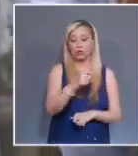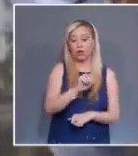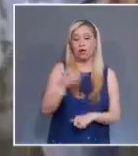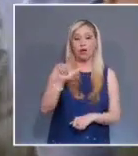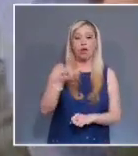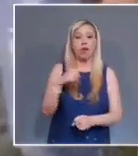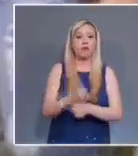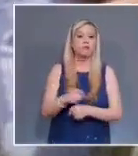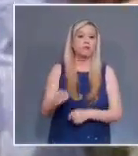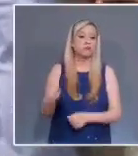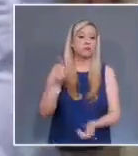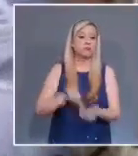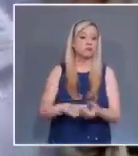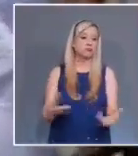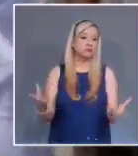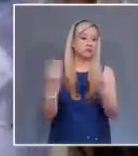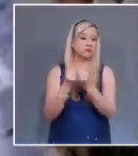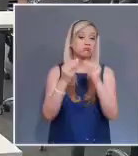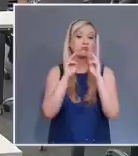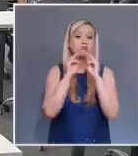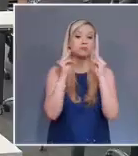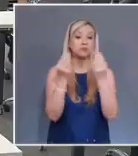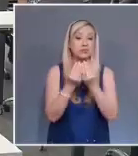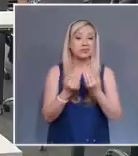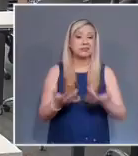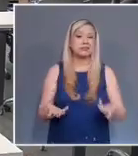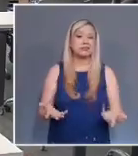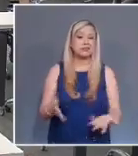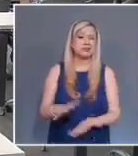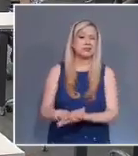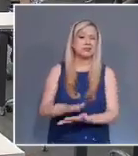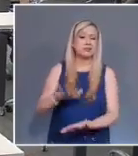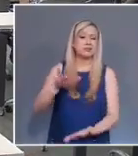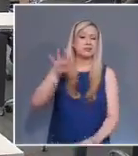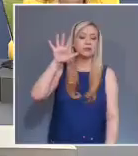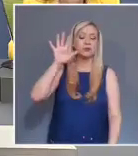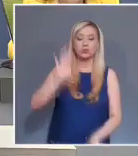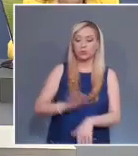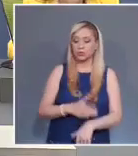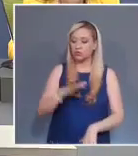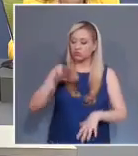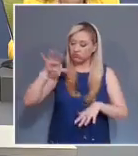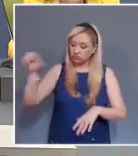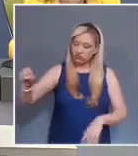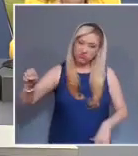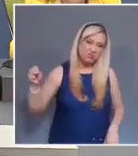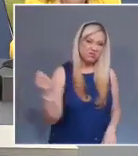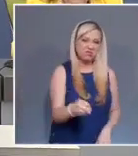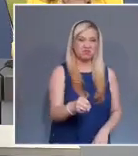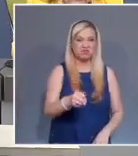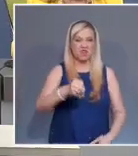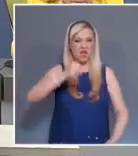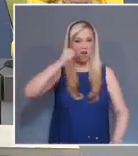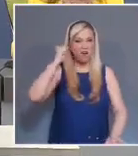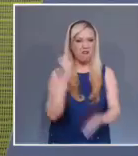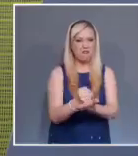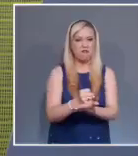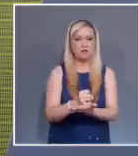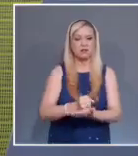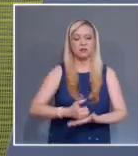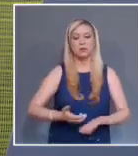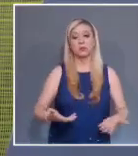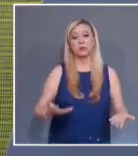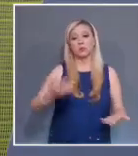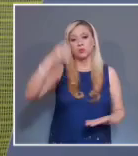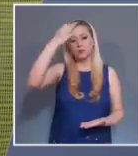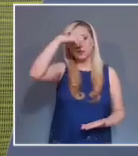delincuencia organizada, de los cuales la mayoría fue víctima de reclutamiento forzado. Así lo alertaron especialistas que participaron en